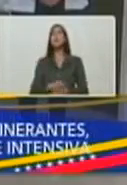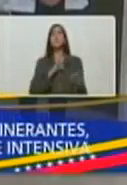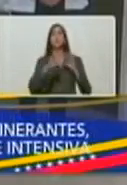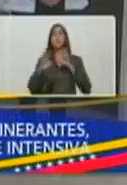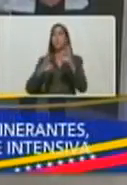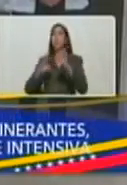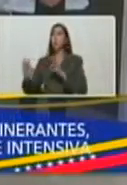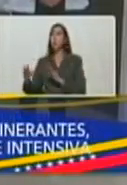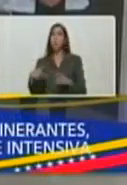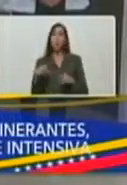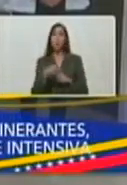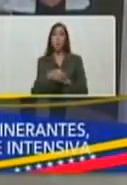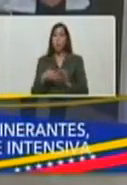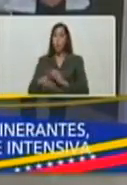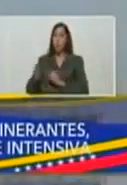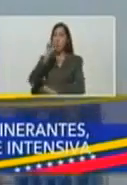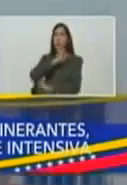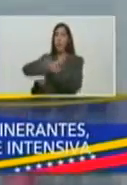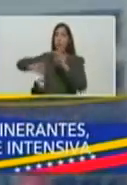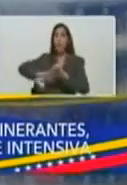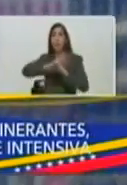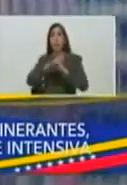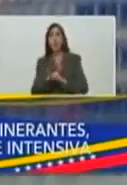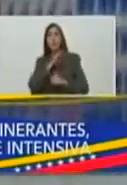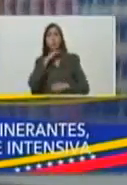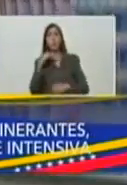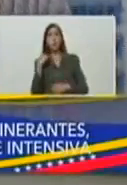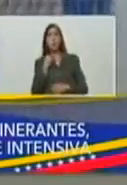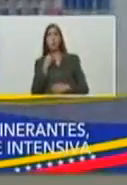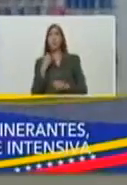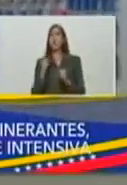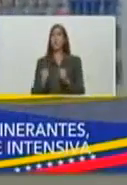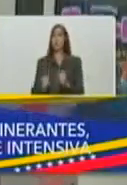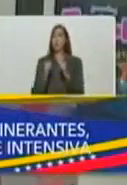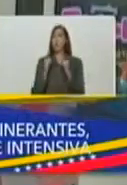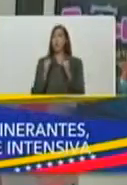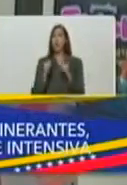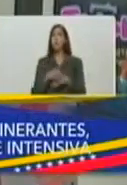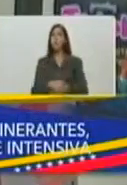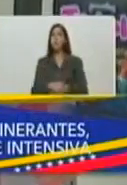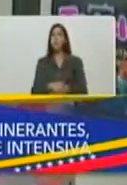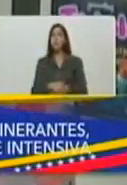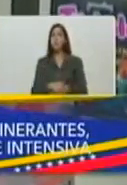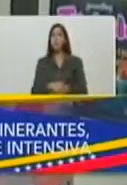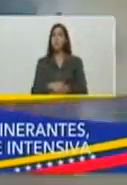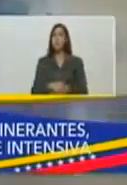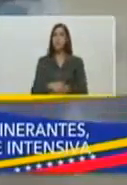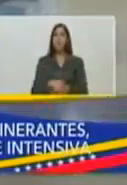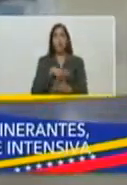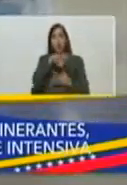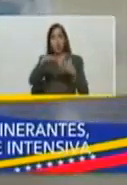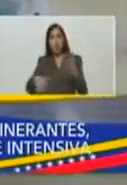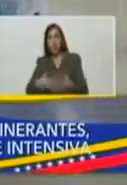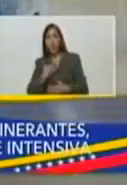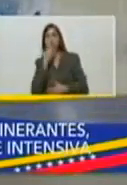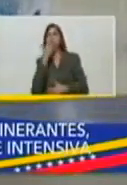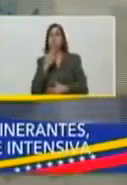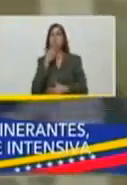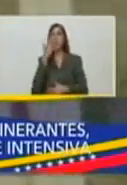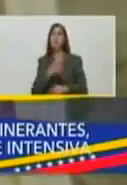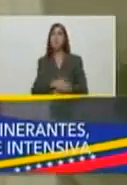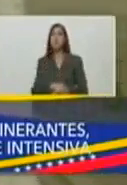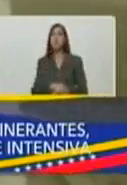COVID-19 y evitar que estos pacientes evolucionen de contraer la enfermedad hacia insuficiencia respiratoria moderada y grave. Gracias,